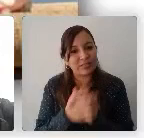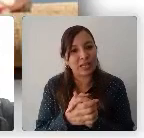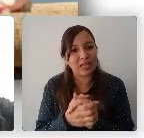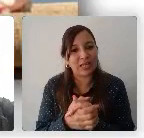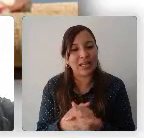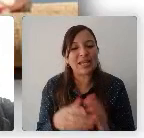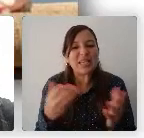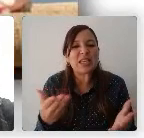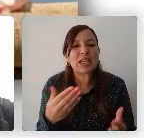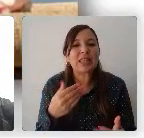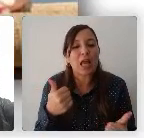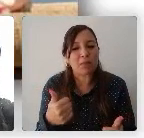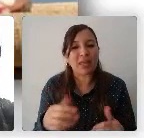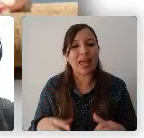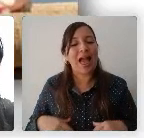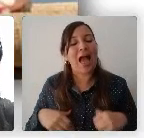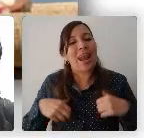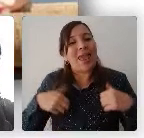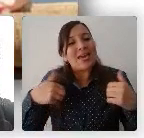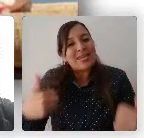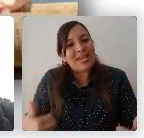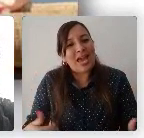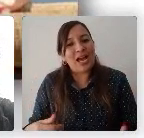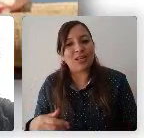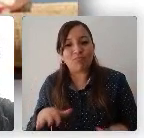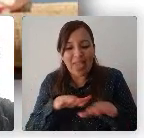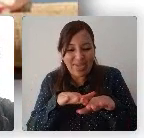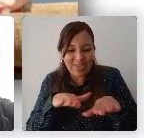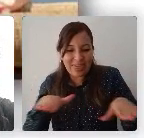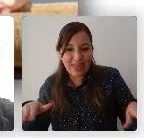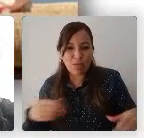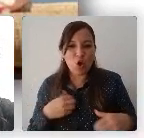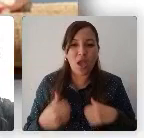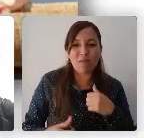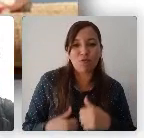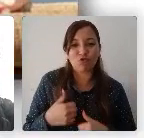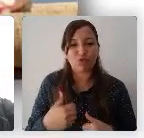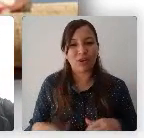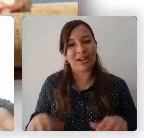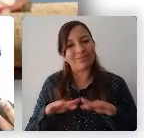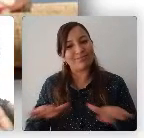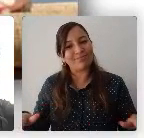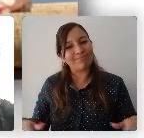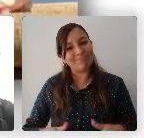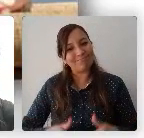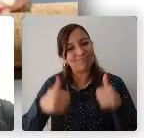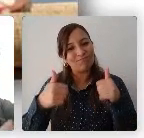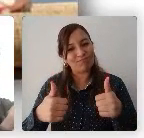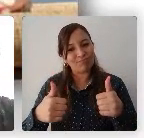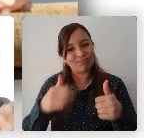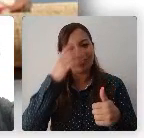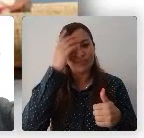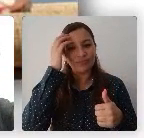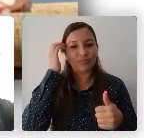intercambio cultural, ¿no? Que es justamente un elemento importante dentro de lo que es el turismo comunitario, ¿no? Ese intercambio entre